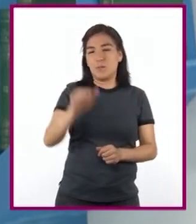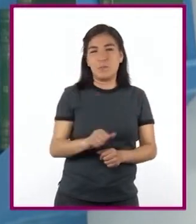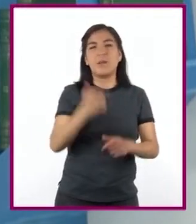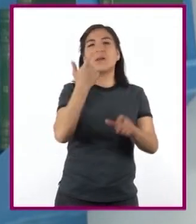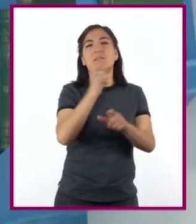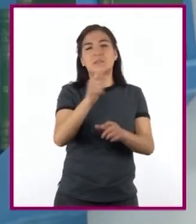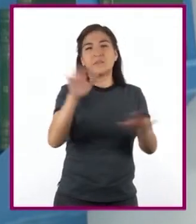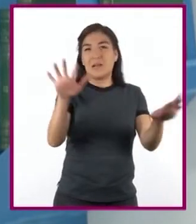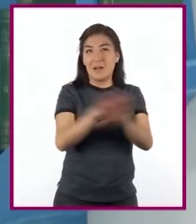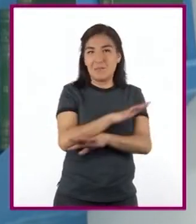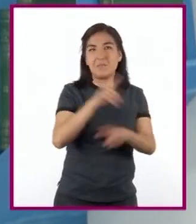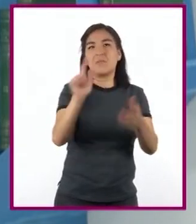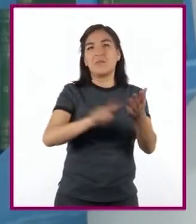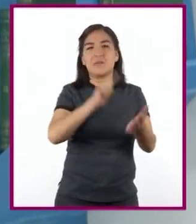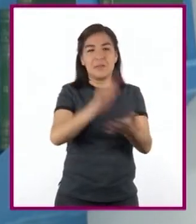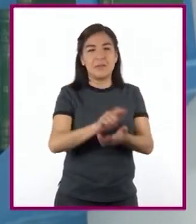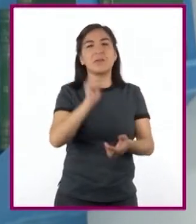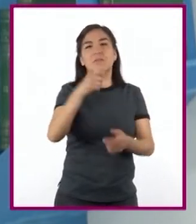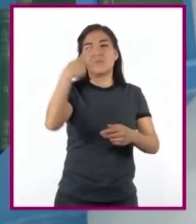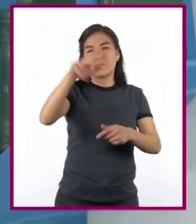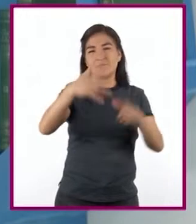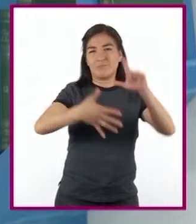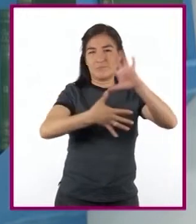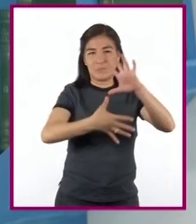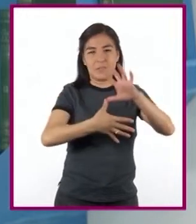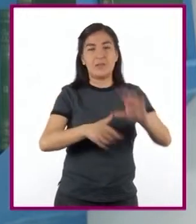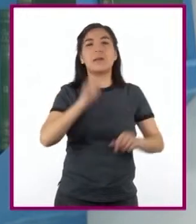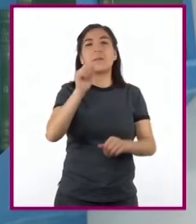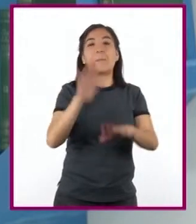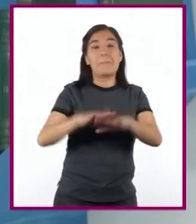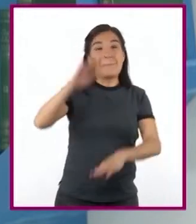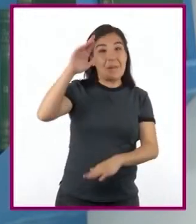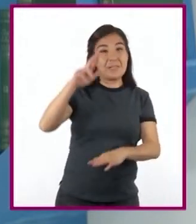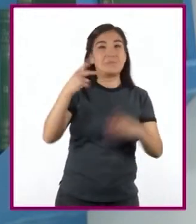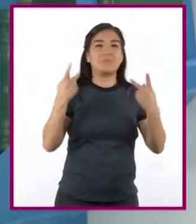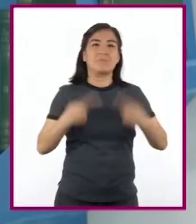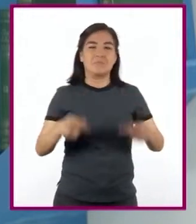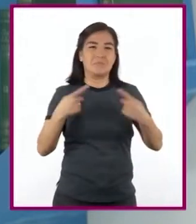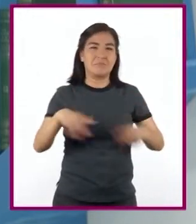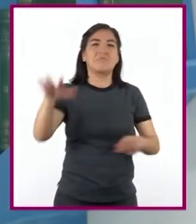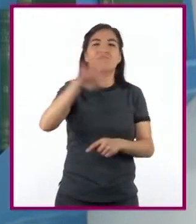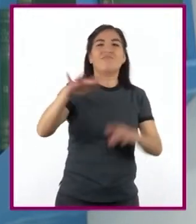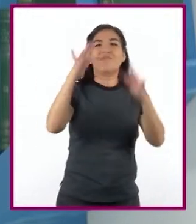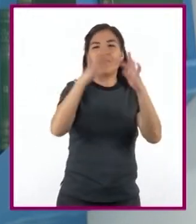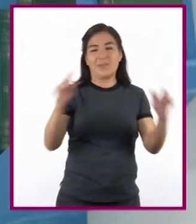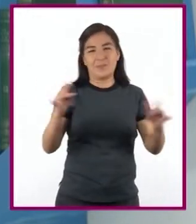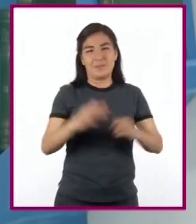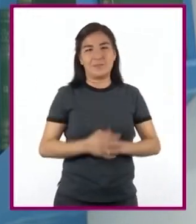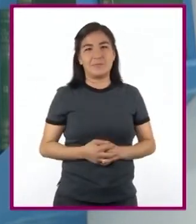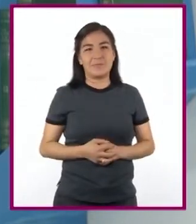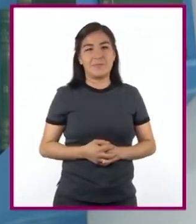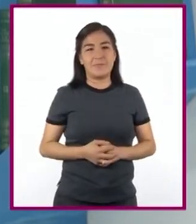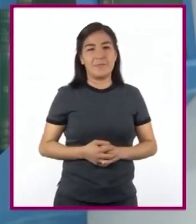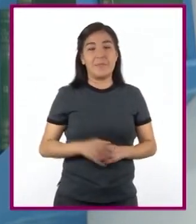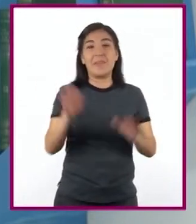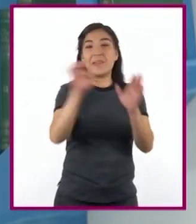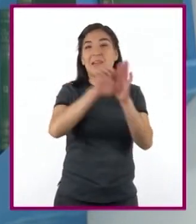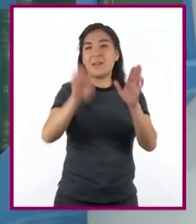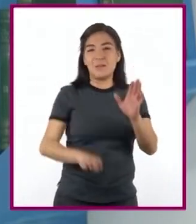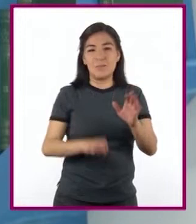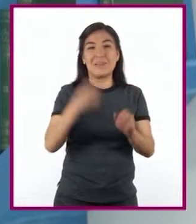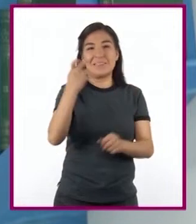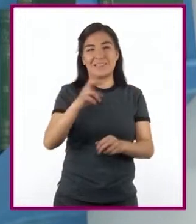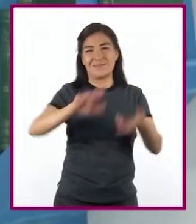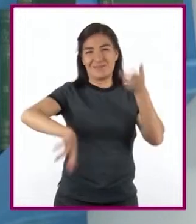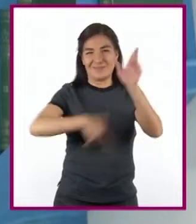América Latina eran, por el contrario, mayoritariamente francesas. Los ejemplos de esas